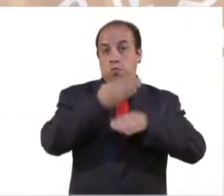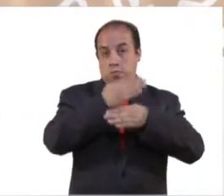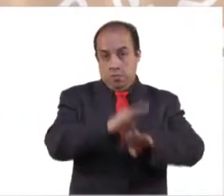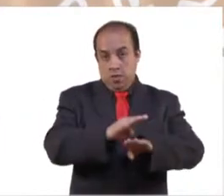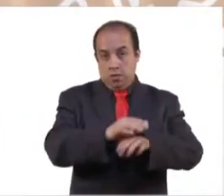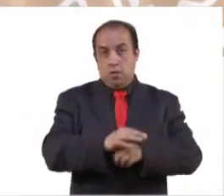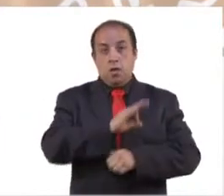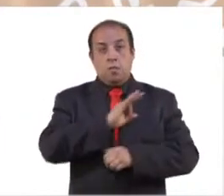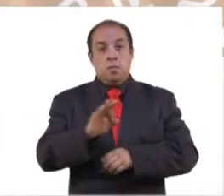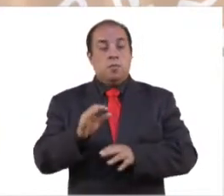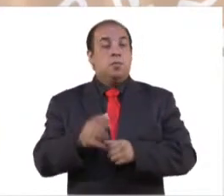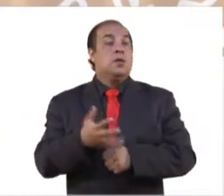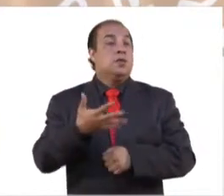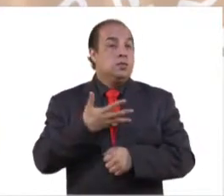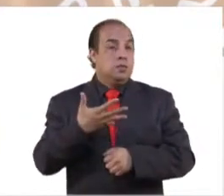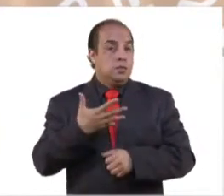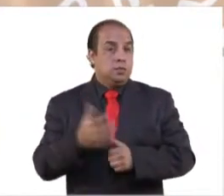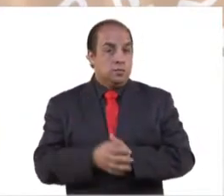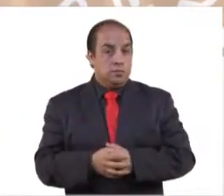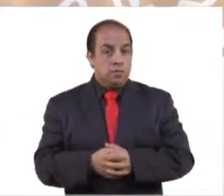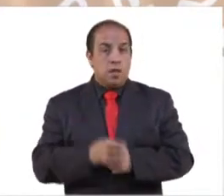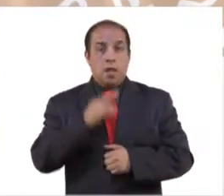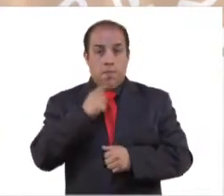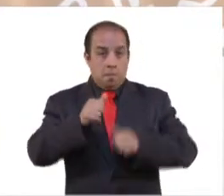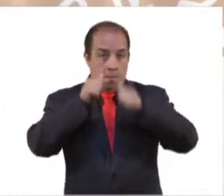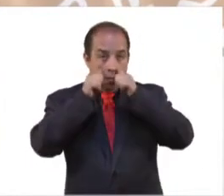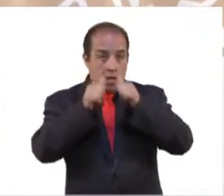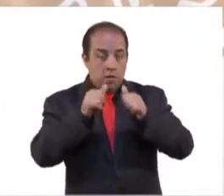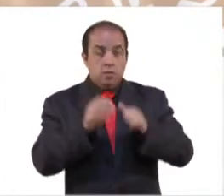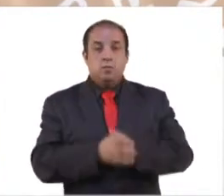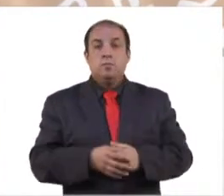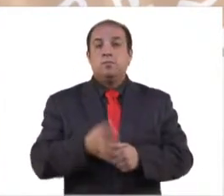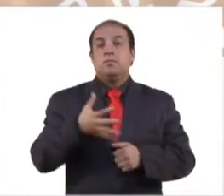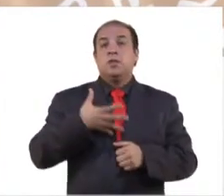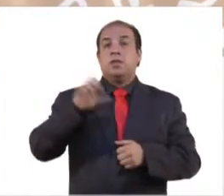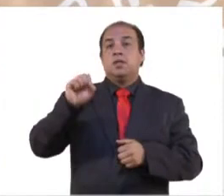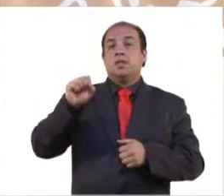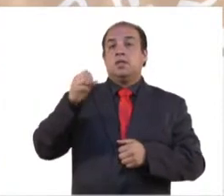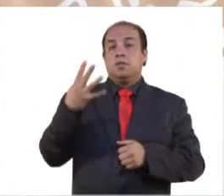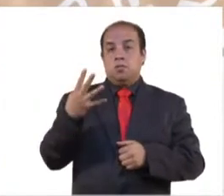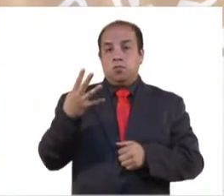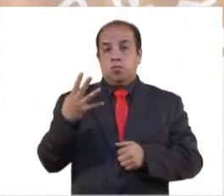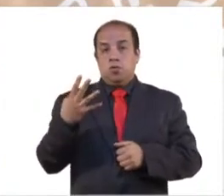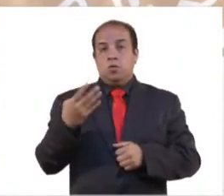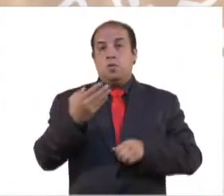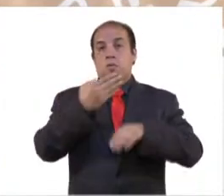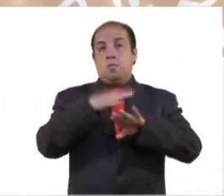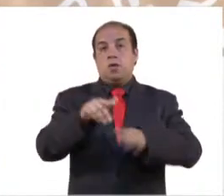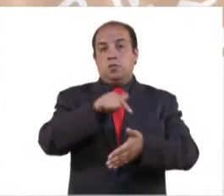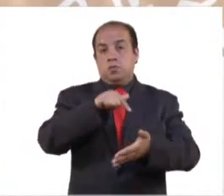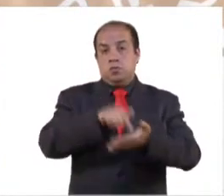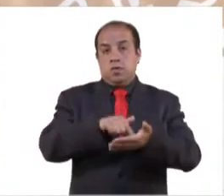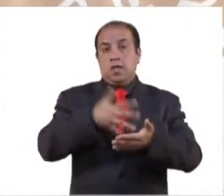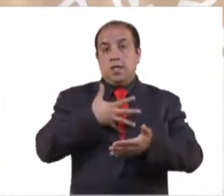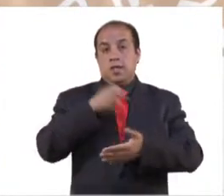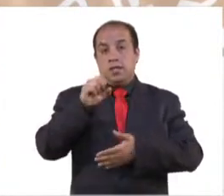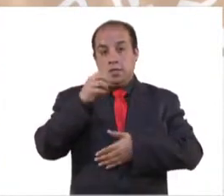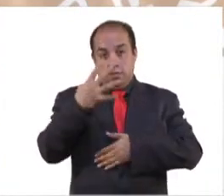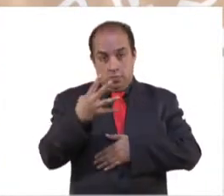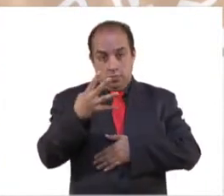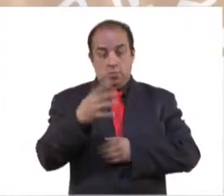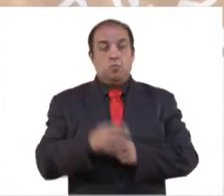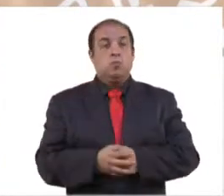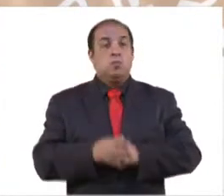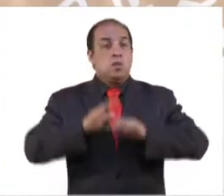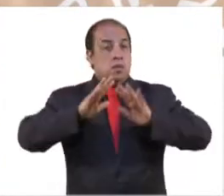para que pudiéramos tener mejor cobertura. Entonces quedaron 64 sucursales, de las cuales las 64